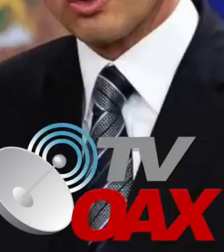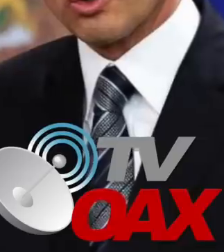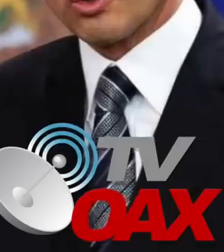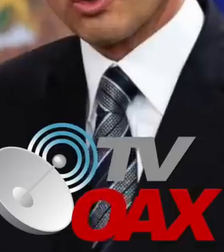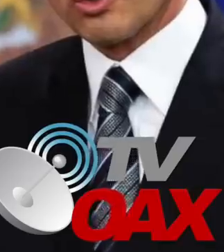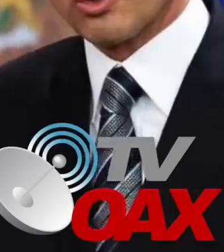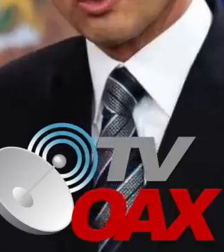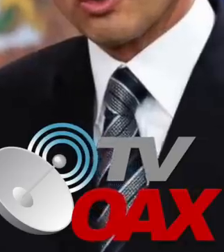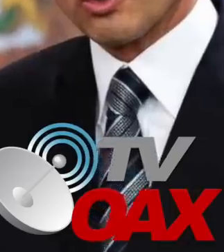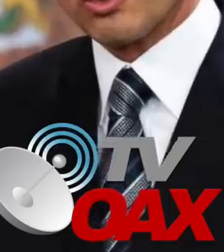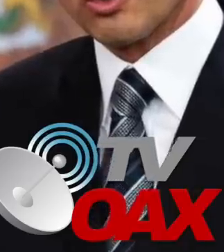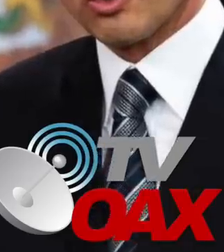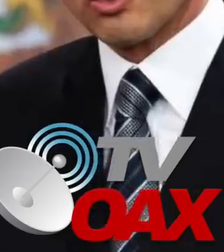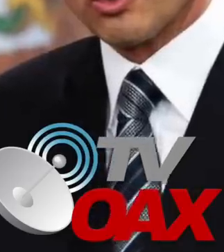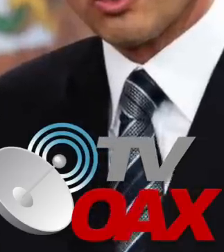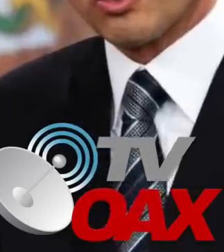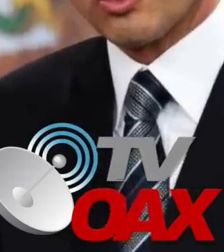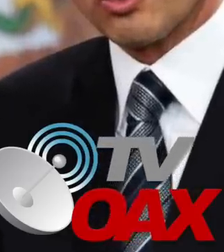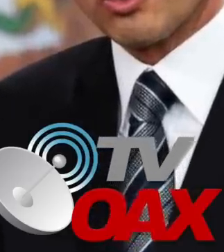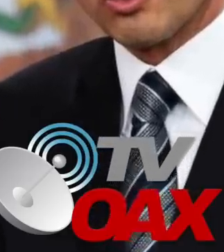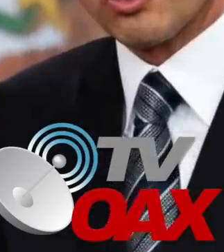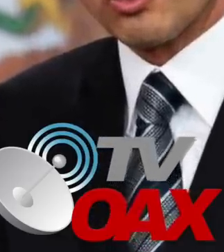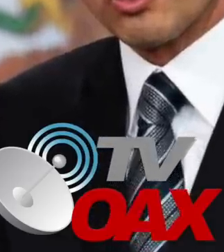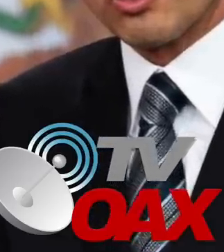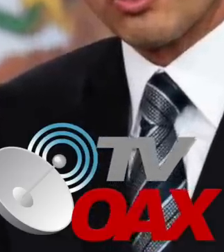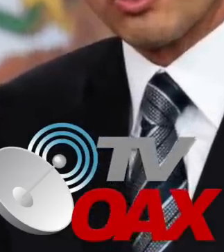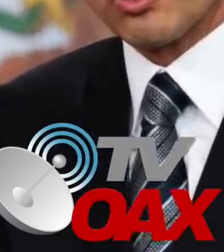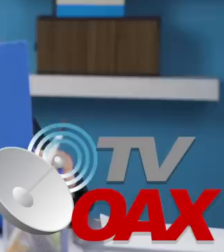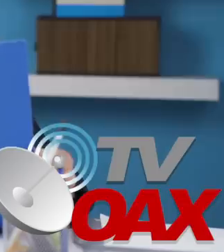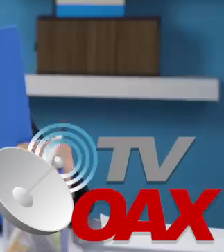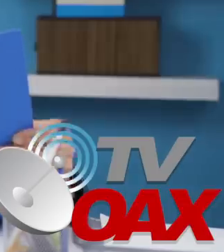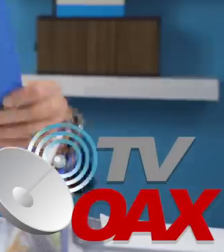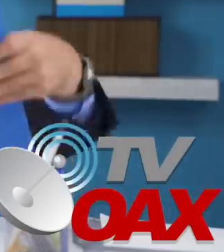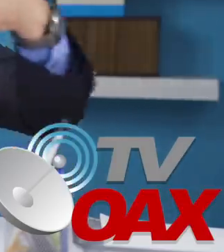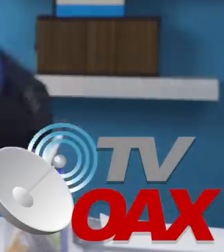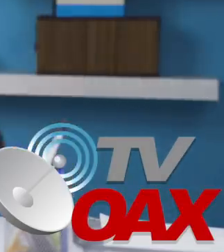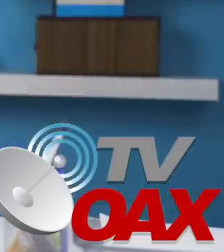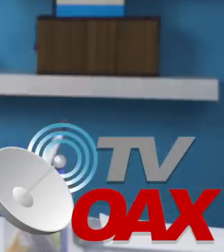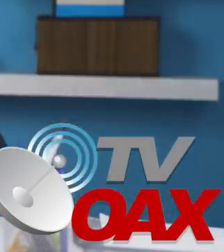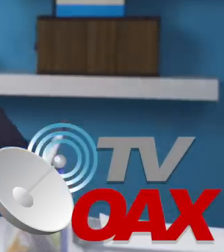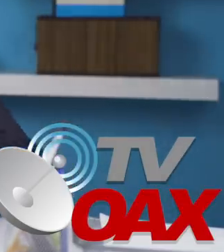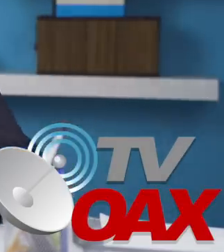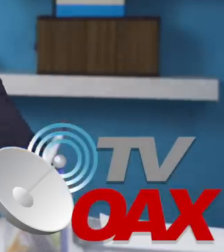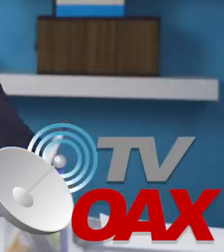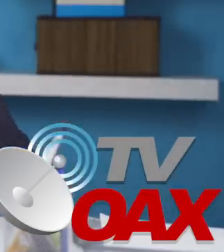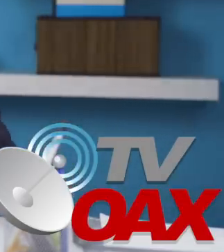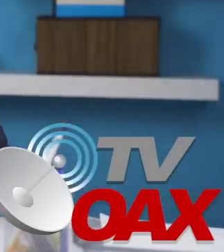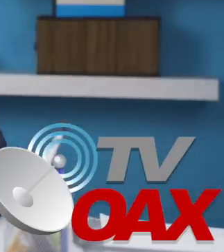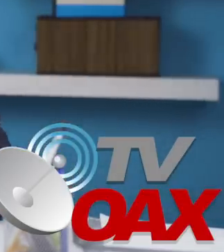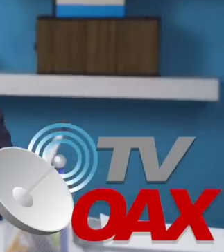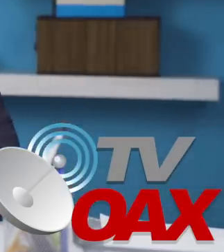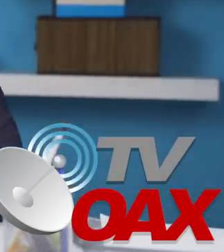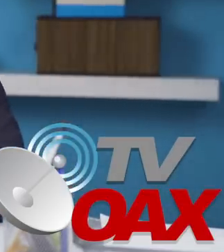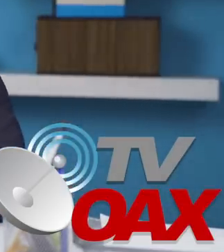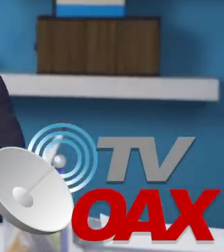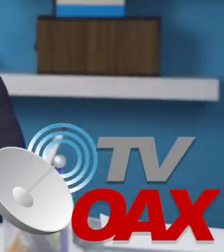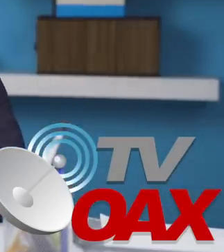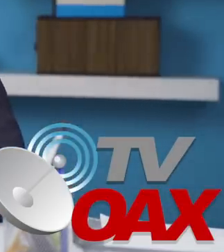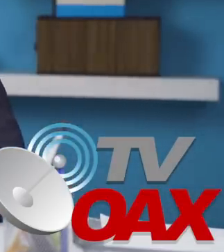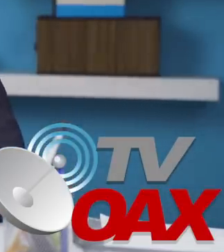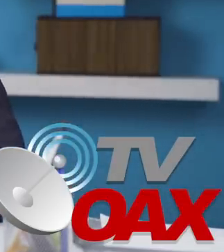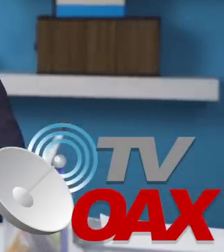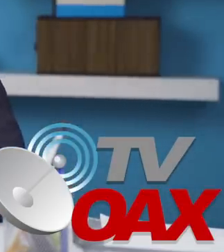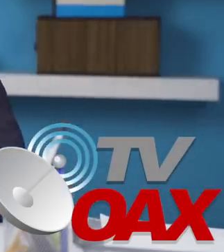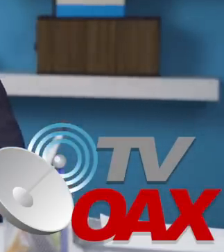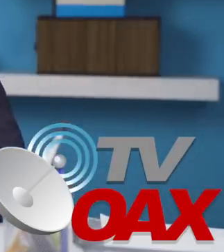de los gobiernos anteriores y los empresarios, quienes ahora lloran porque el negocio de las rentas ha llegado